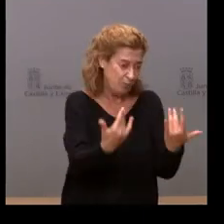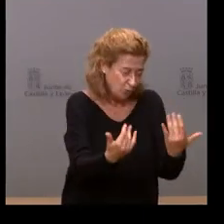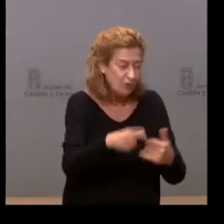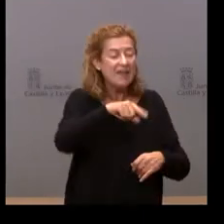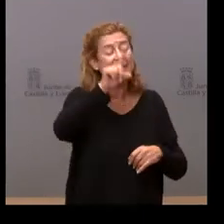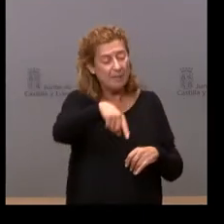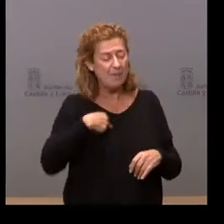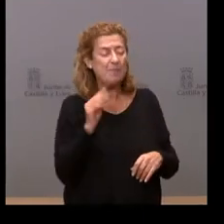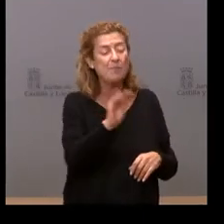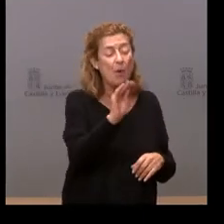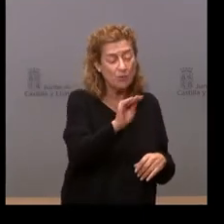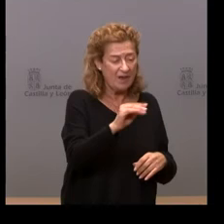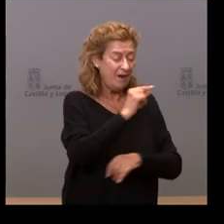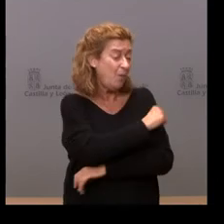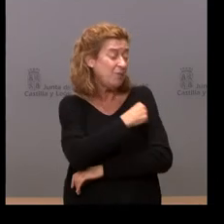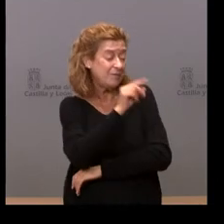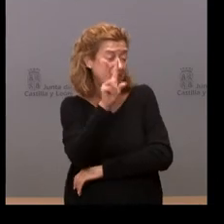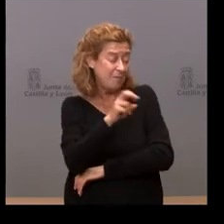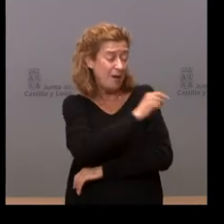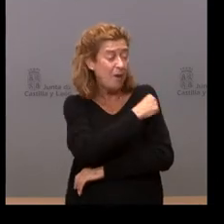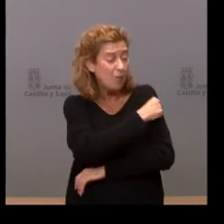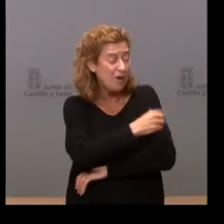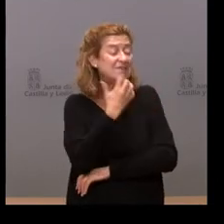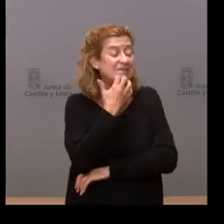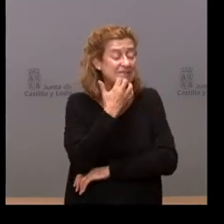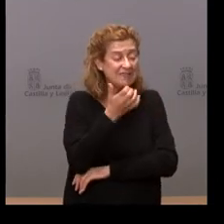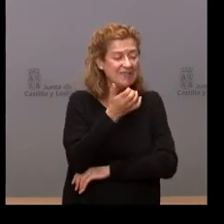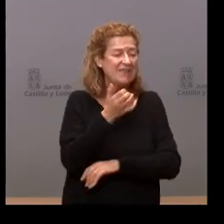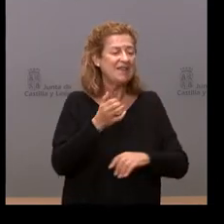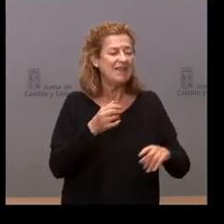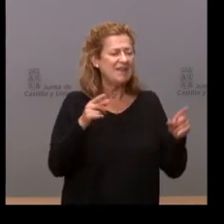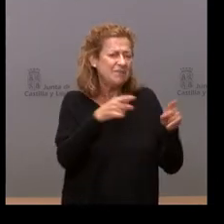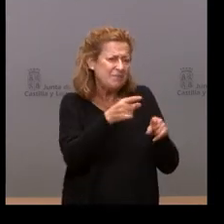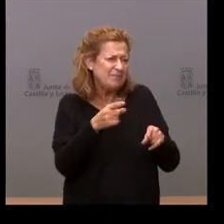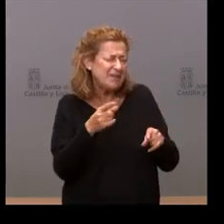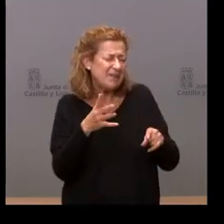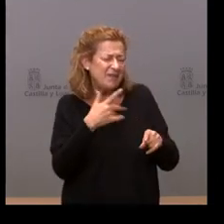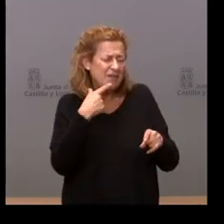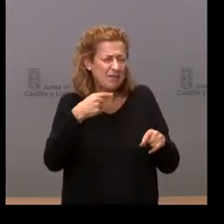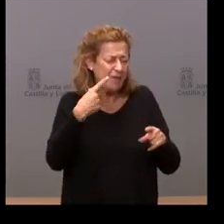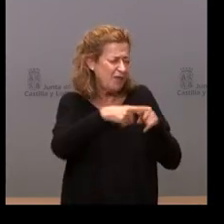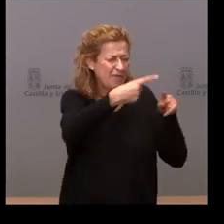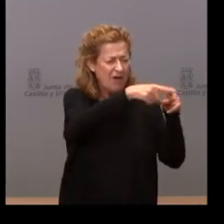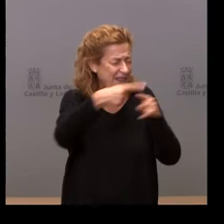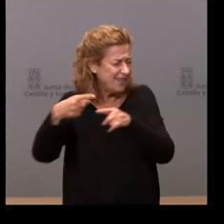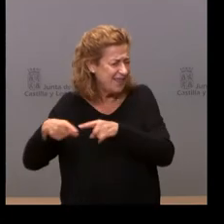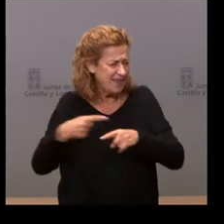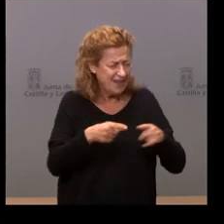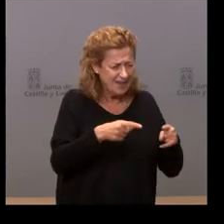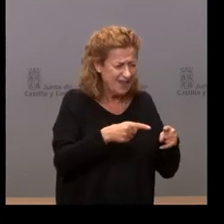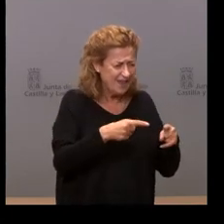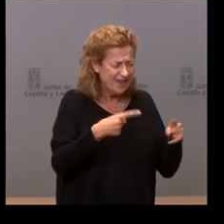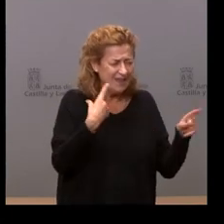con respecto a la vacunación si por un lado a qué achaca esas diferencias que hay entre entre